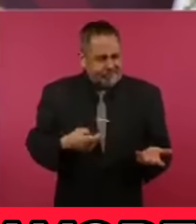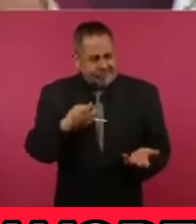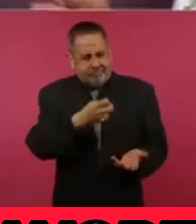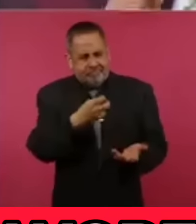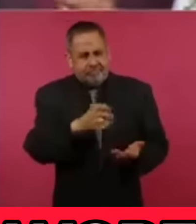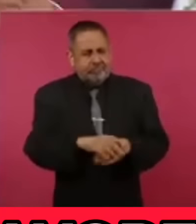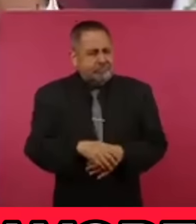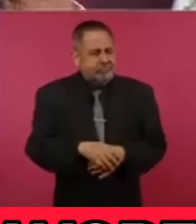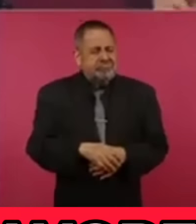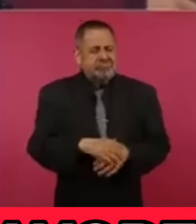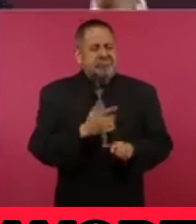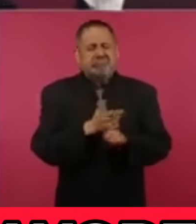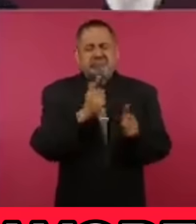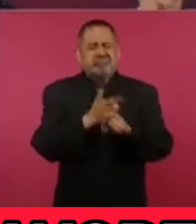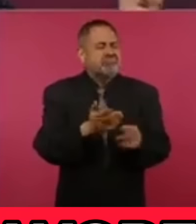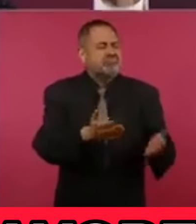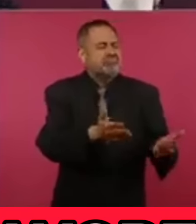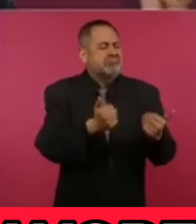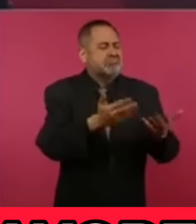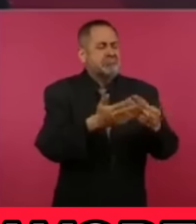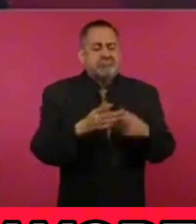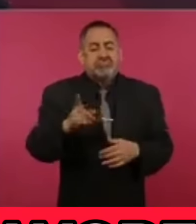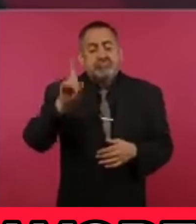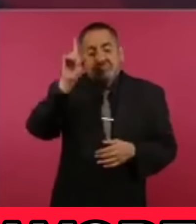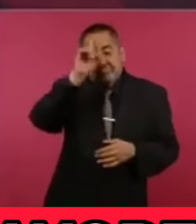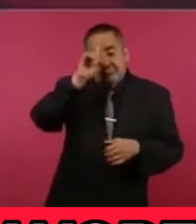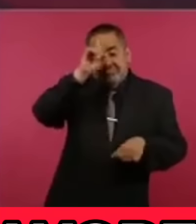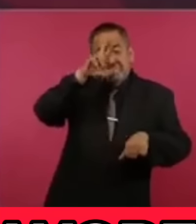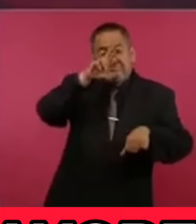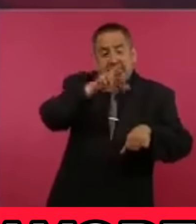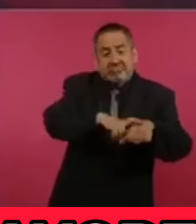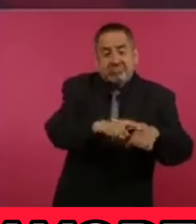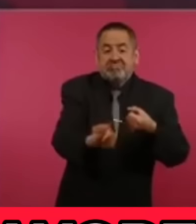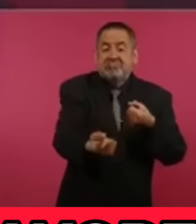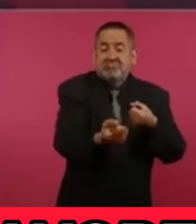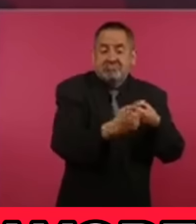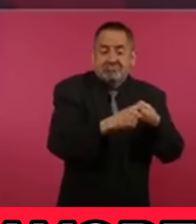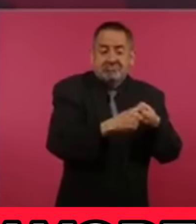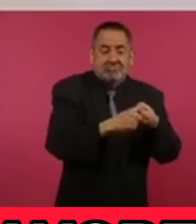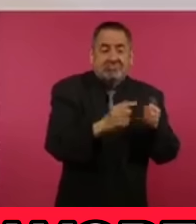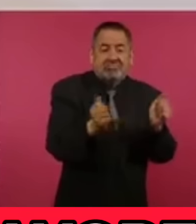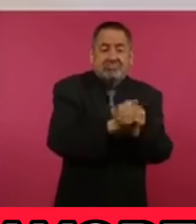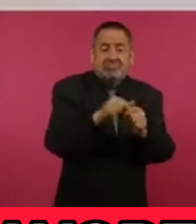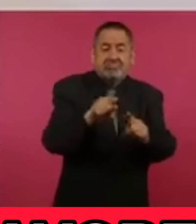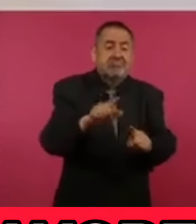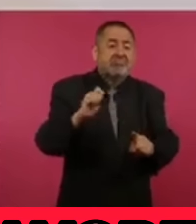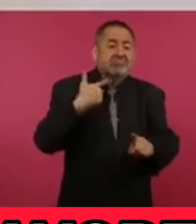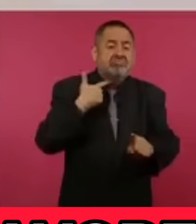le dio entrada hasta asesores de García Luna,